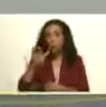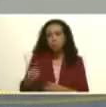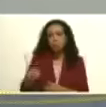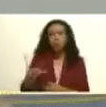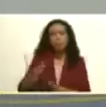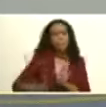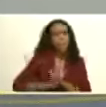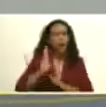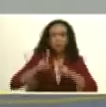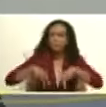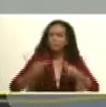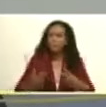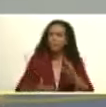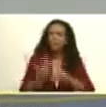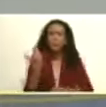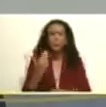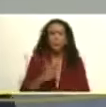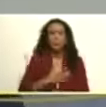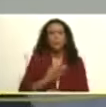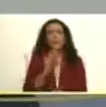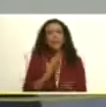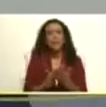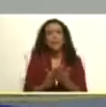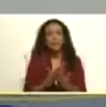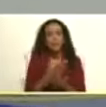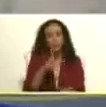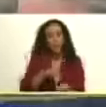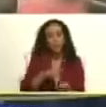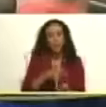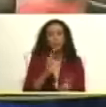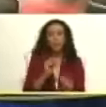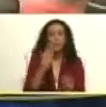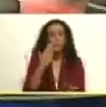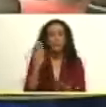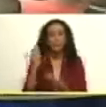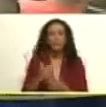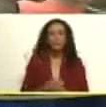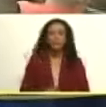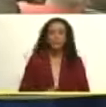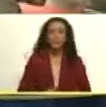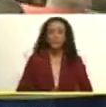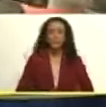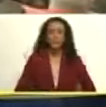seguirá renaciendo como sigue renaciendo. Muchas gracias, señor presidente.